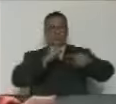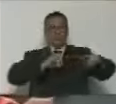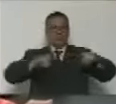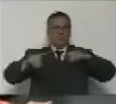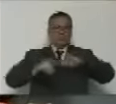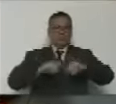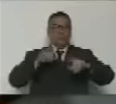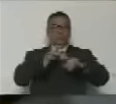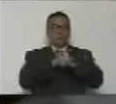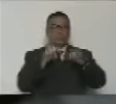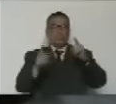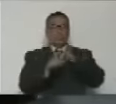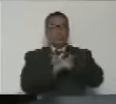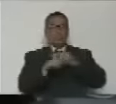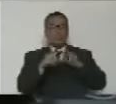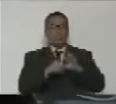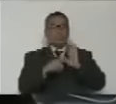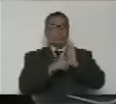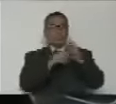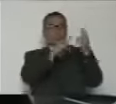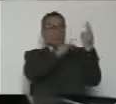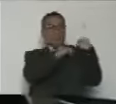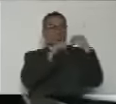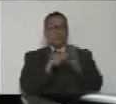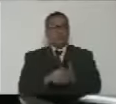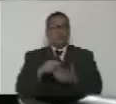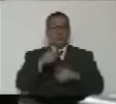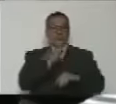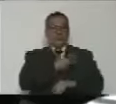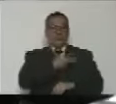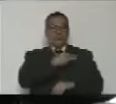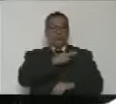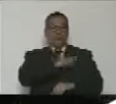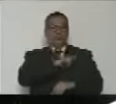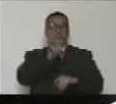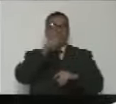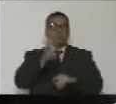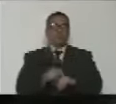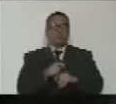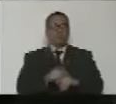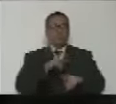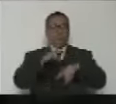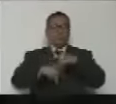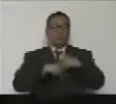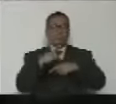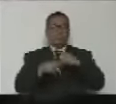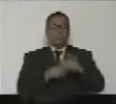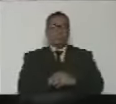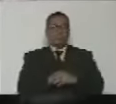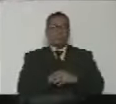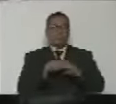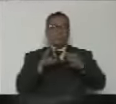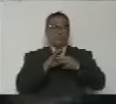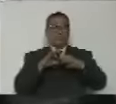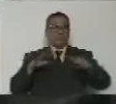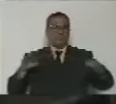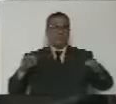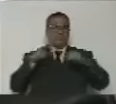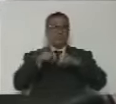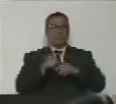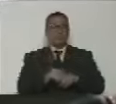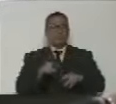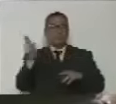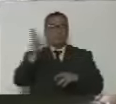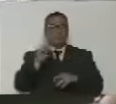destituye de su cargo al virrey español, iniciándose así un proceso de independencia para